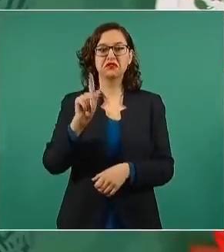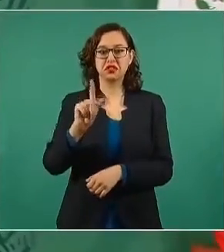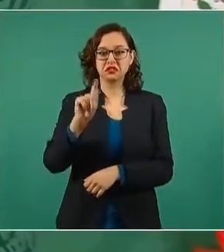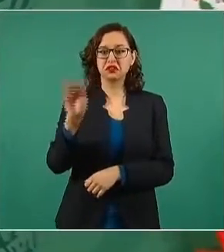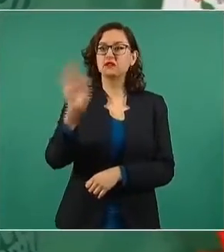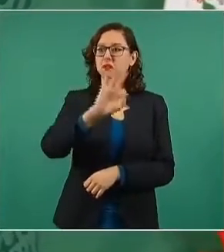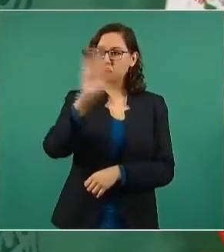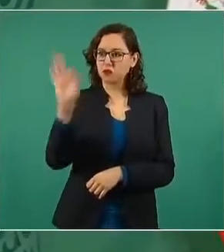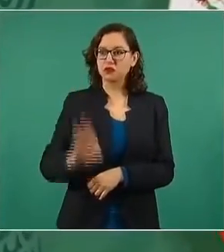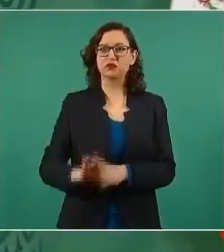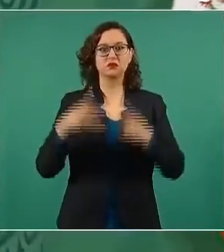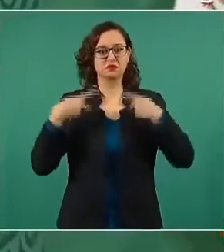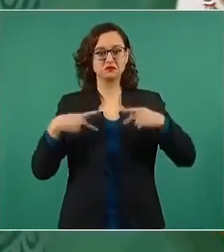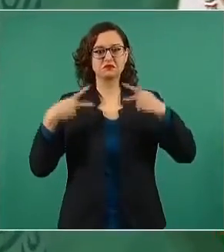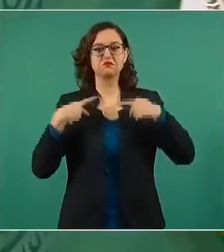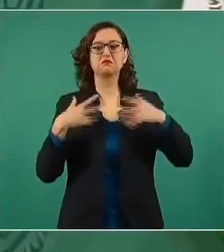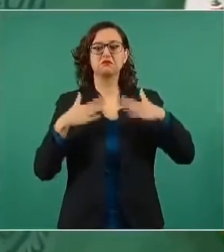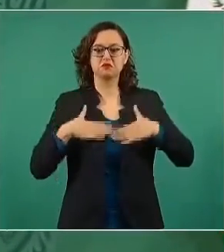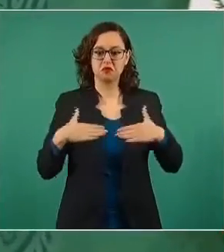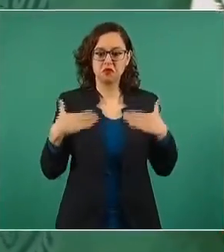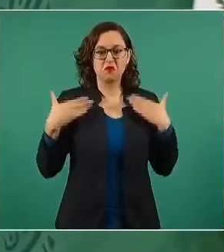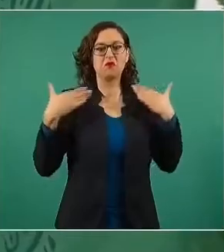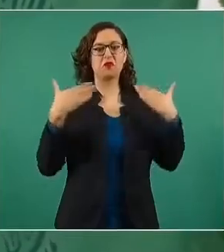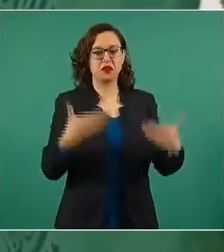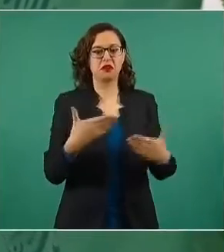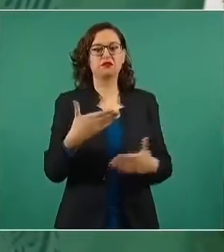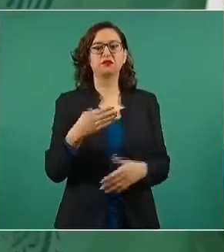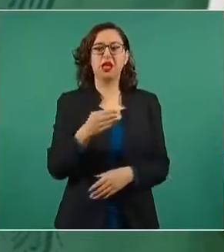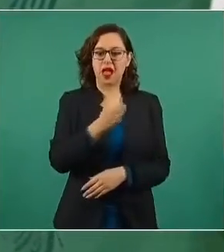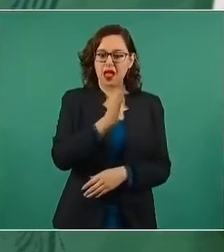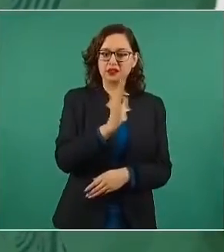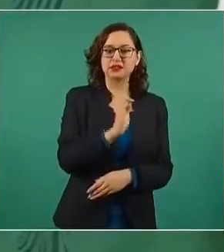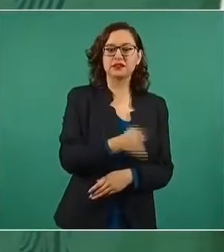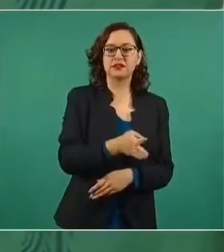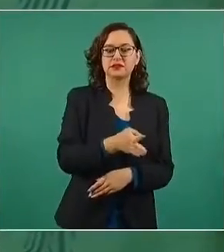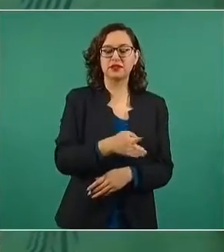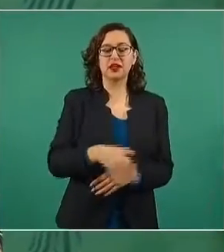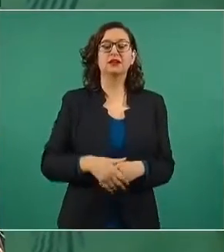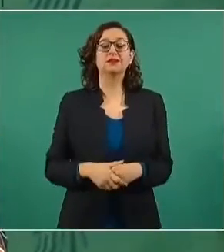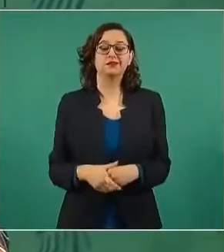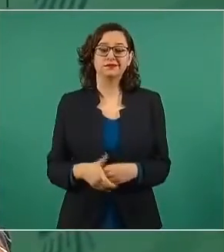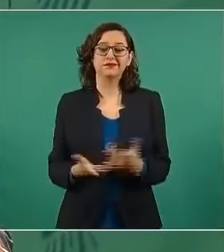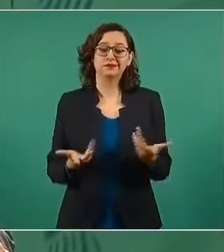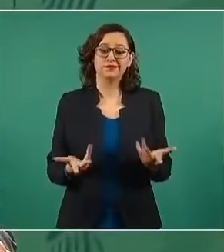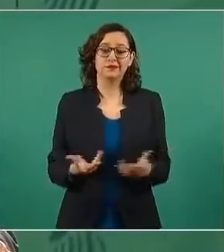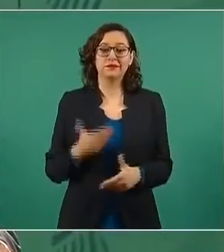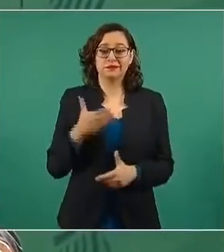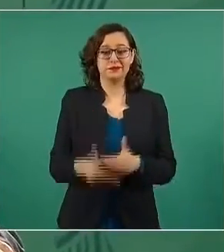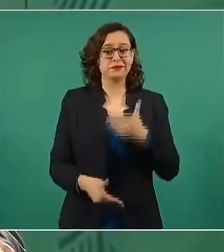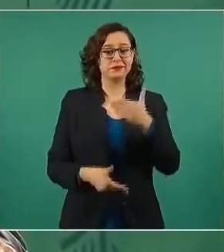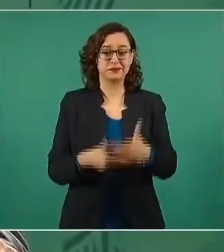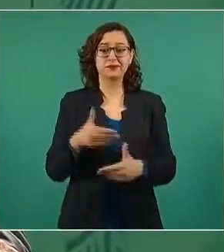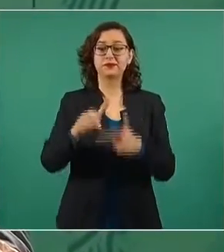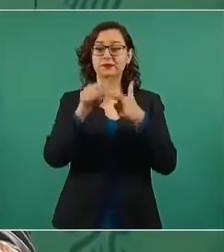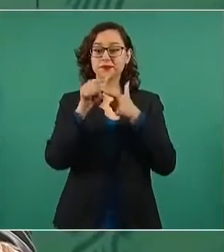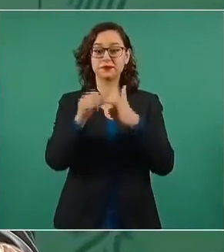aceptación en la gente y vamos a seguir consolidando